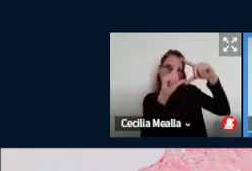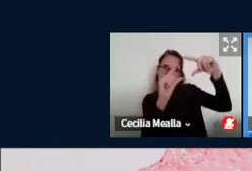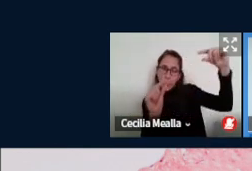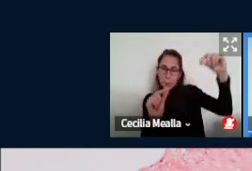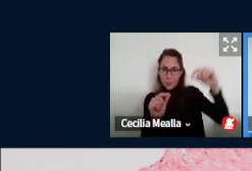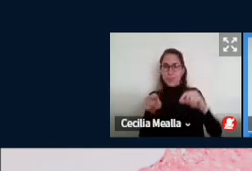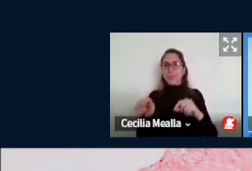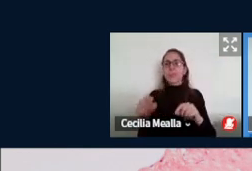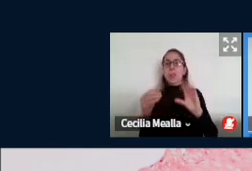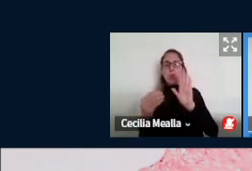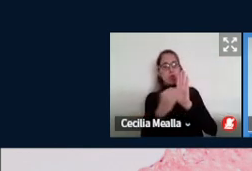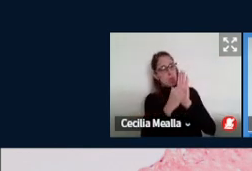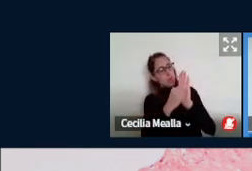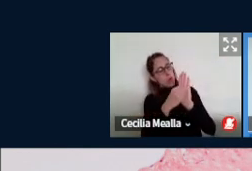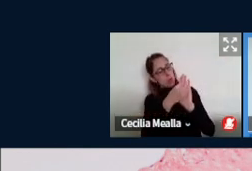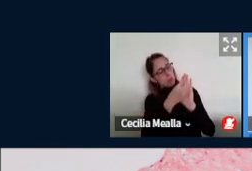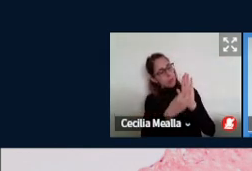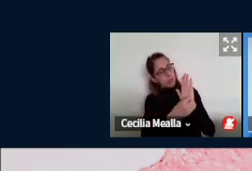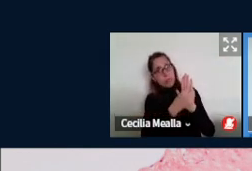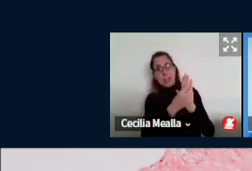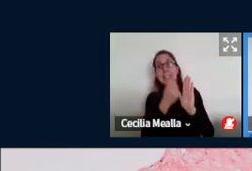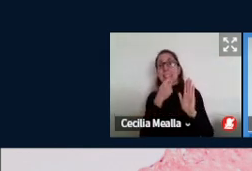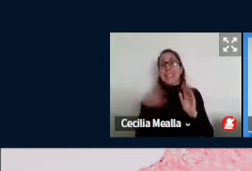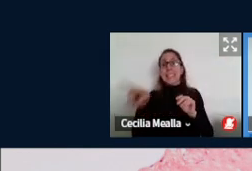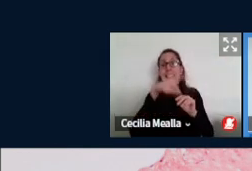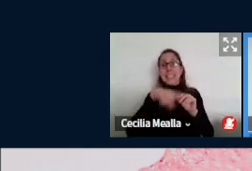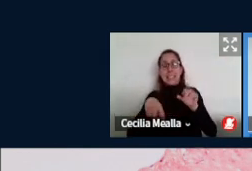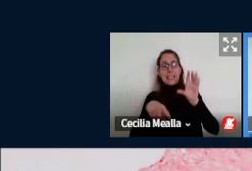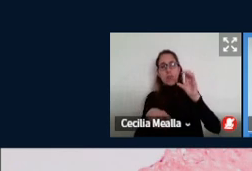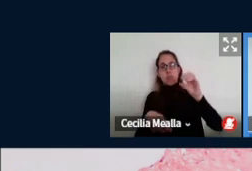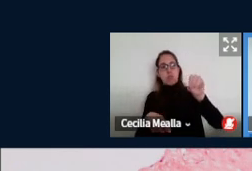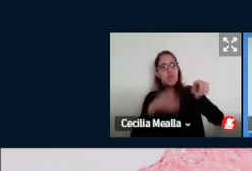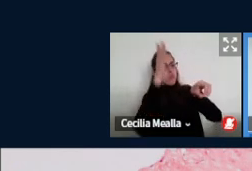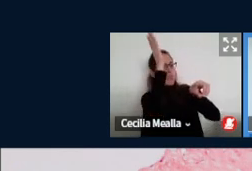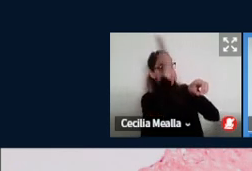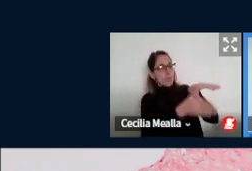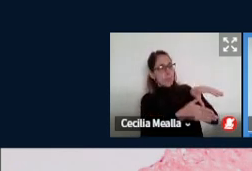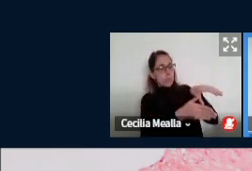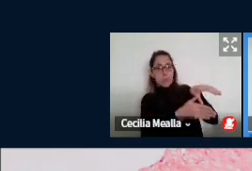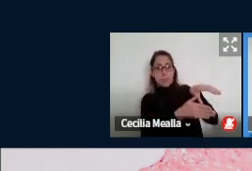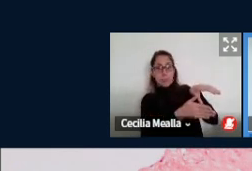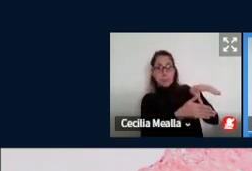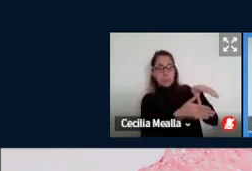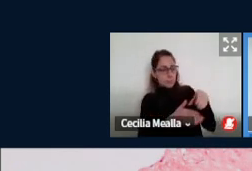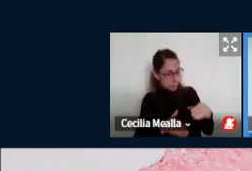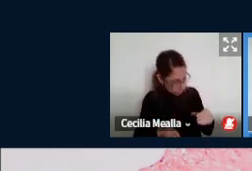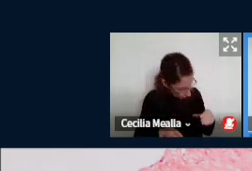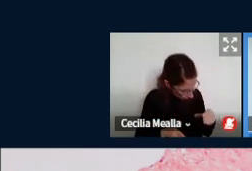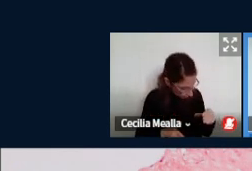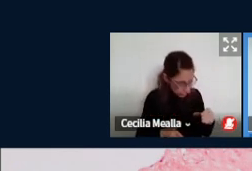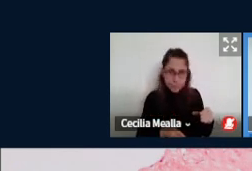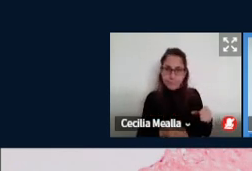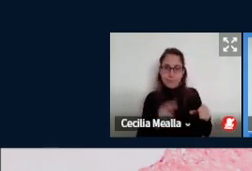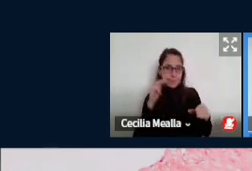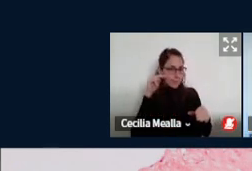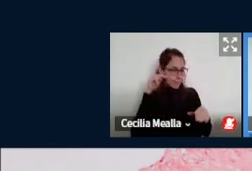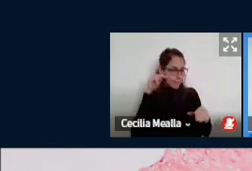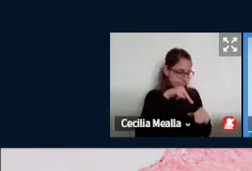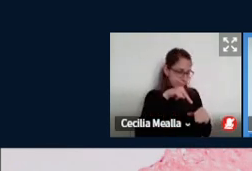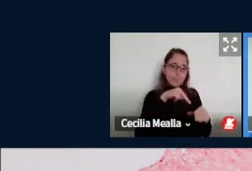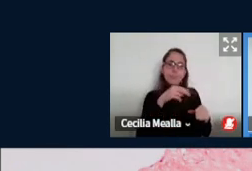ese núcleo central. Si ustedes lo cortan así en forma transversal y lo miramos para arriba, que sería esta